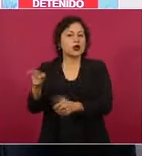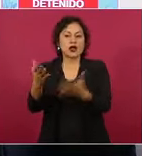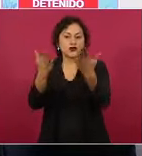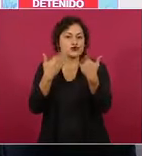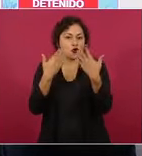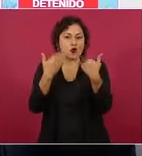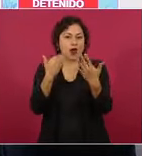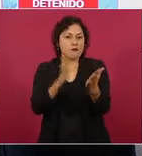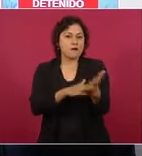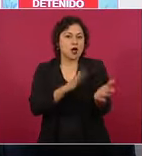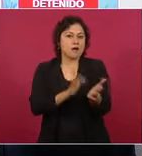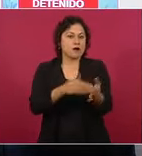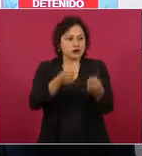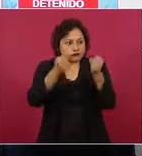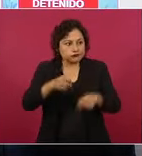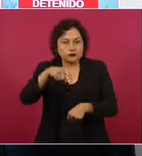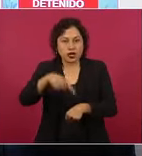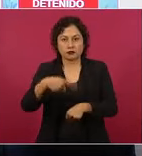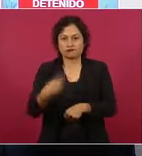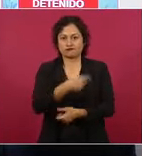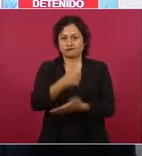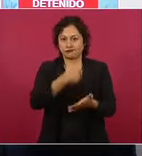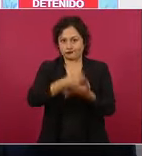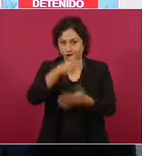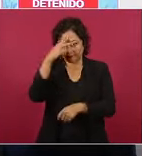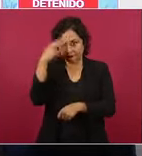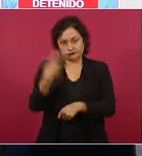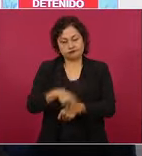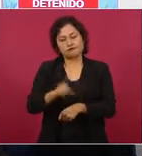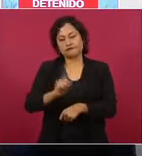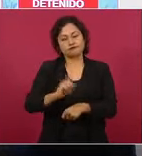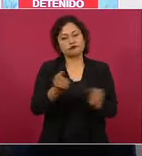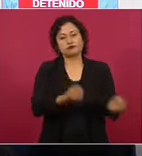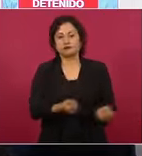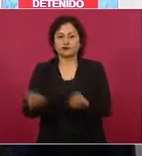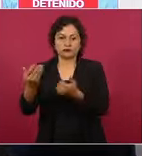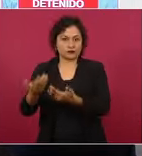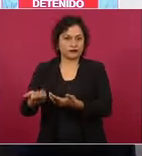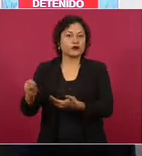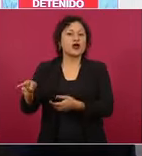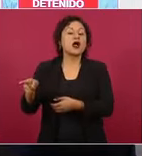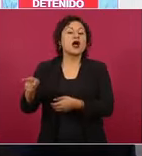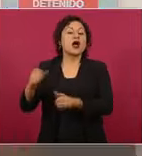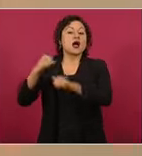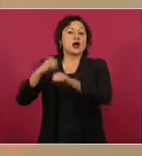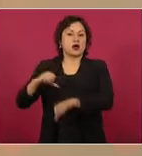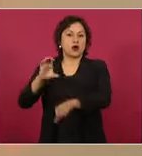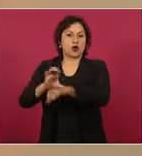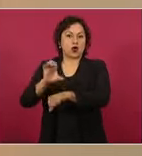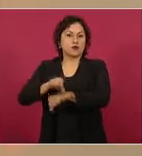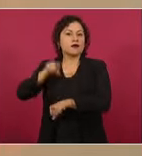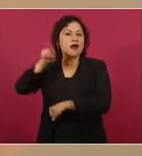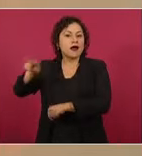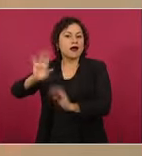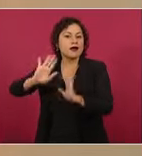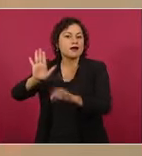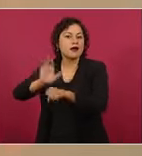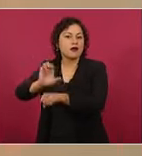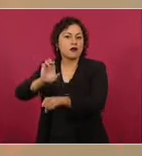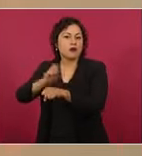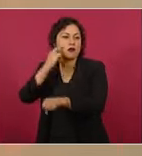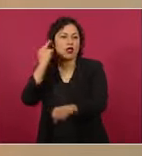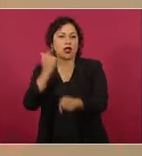en el país, se le deportó en coordinación con las autoridades de Colombia, porque era buscado por diferentes ilícitos,